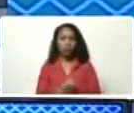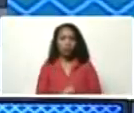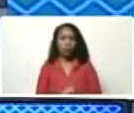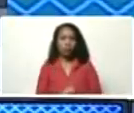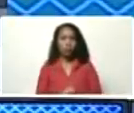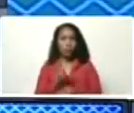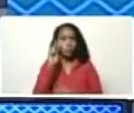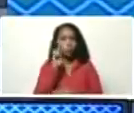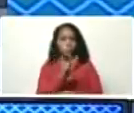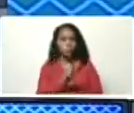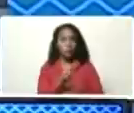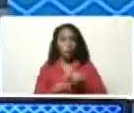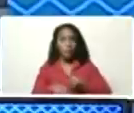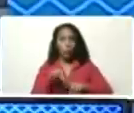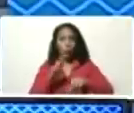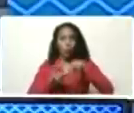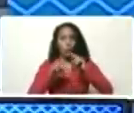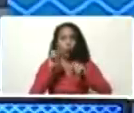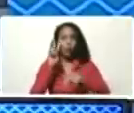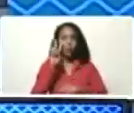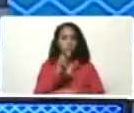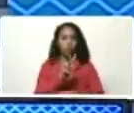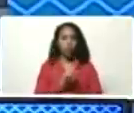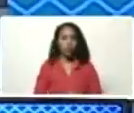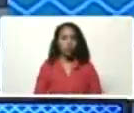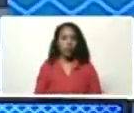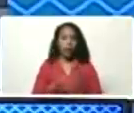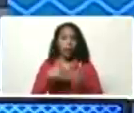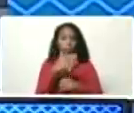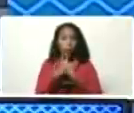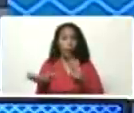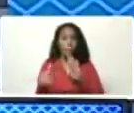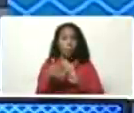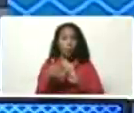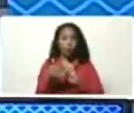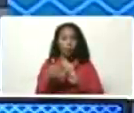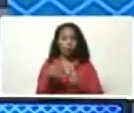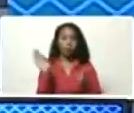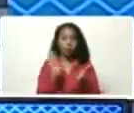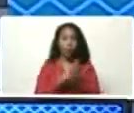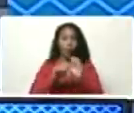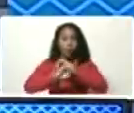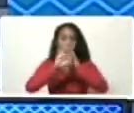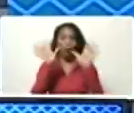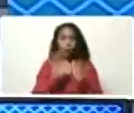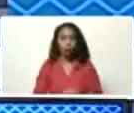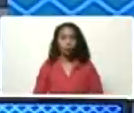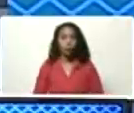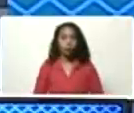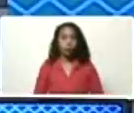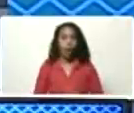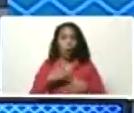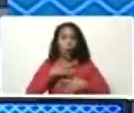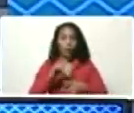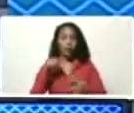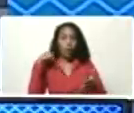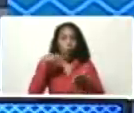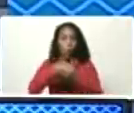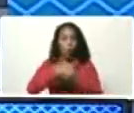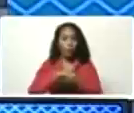una visión, construyendo una visión, que luego se antepuso muy claramente a los intereses de los